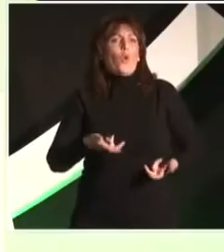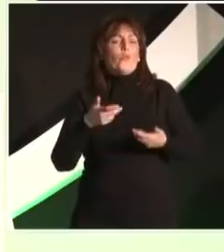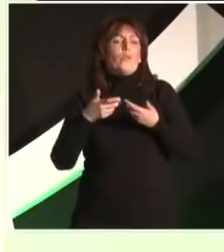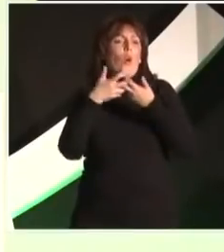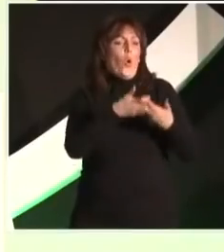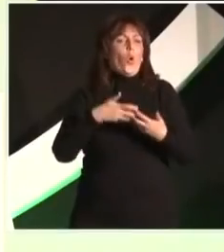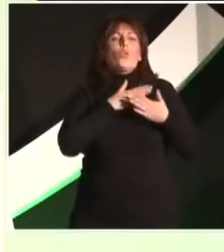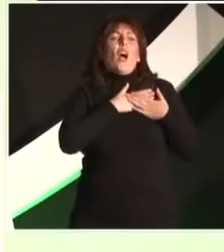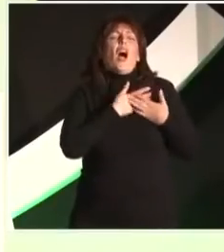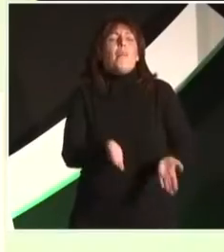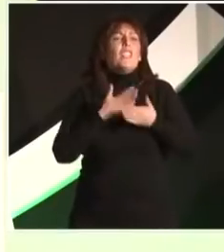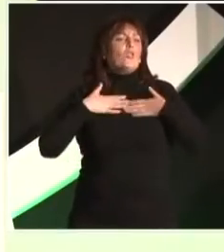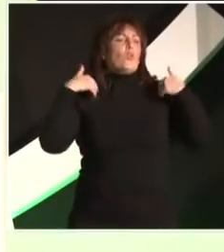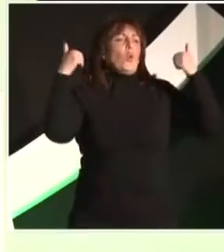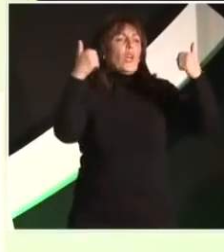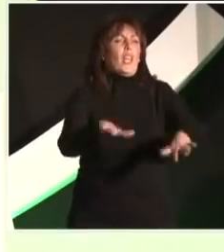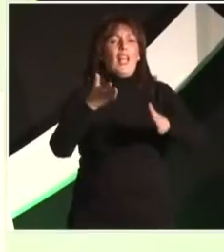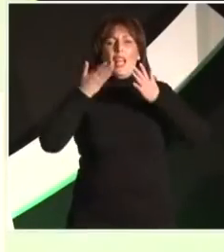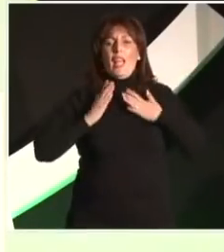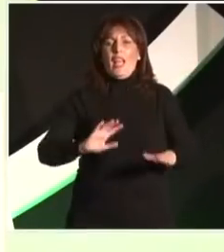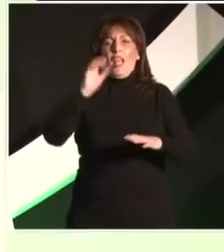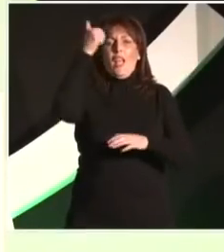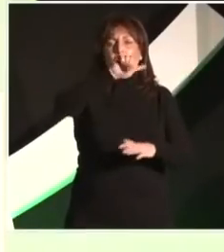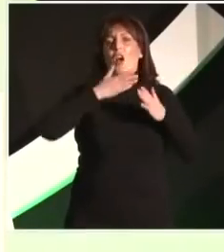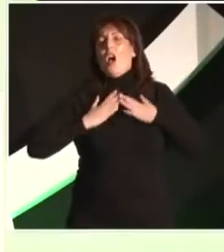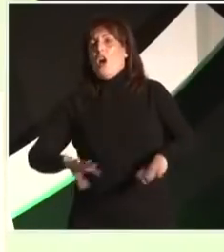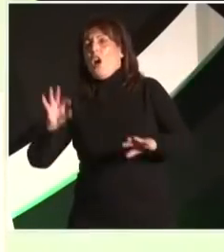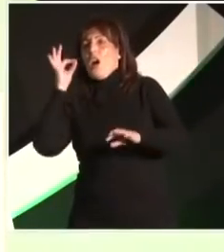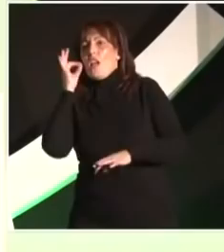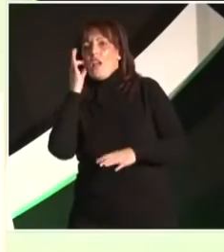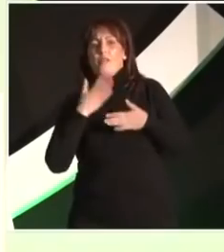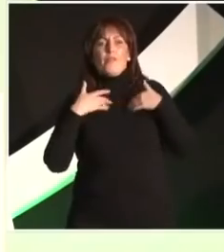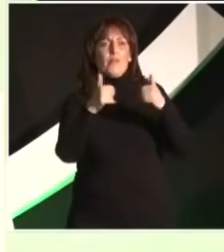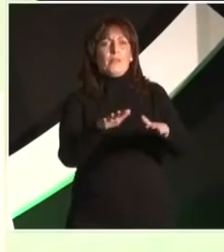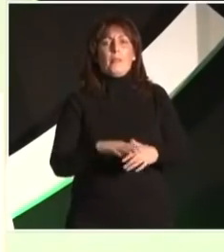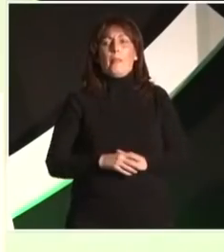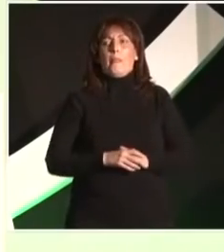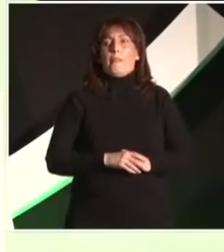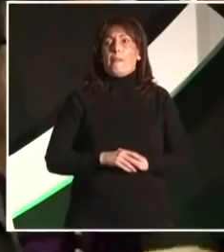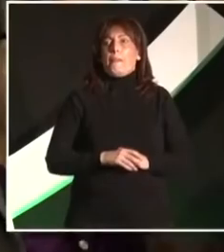amar a quien le dé la gana, a nuestros hijos y a nuestras hijas.